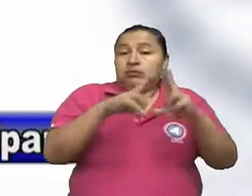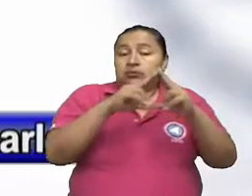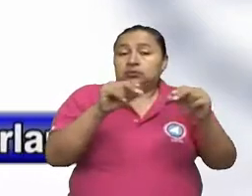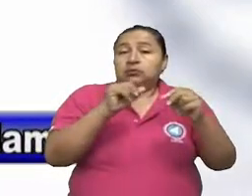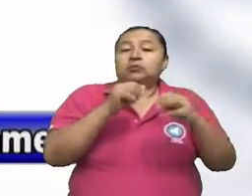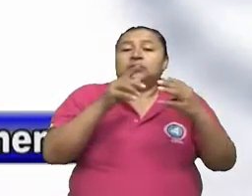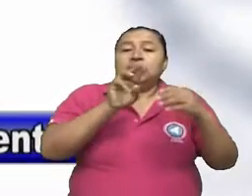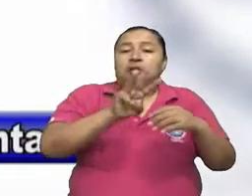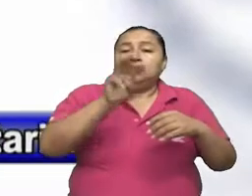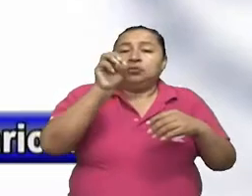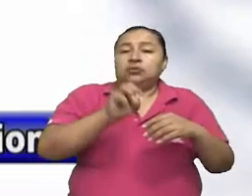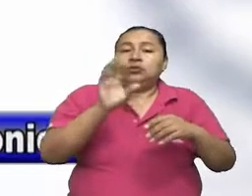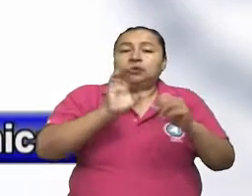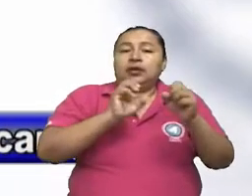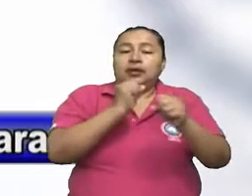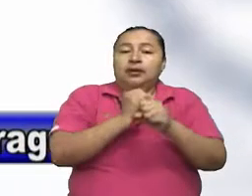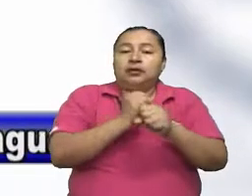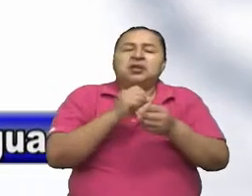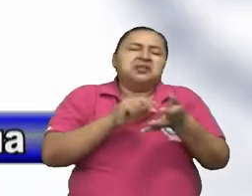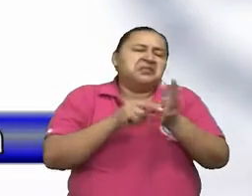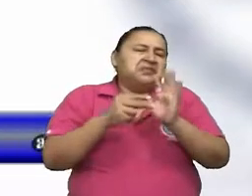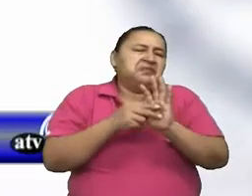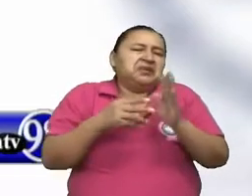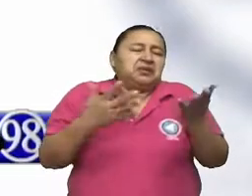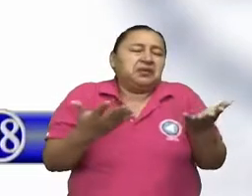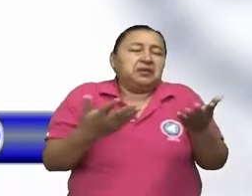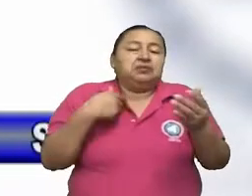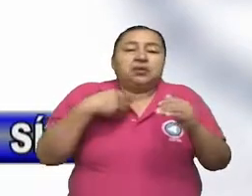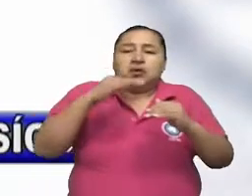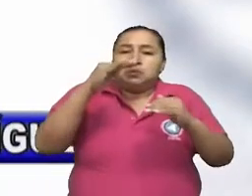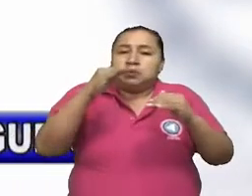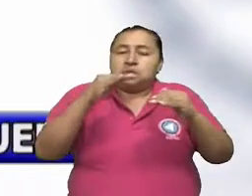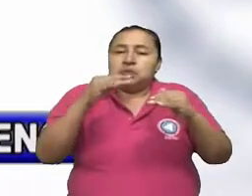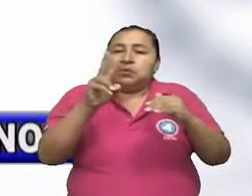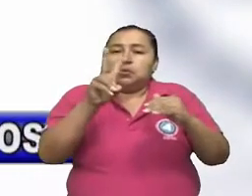en 3% anual, lo que conlleva a una reducción del